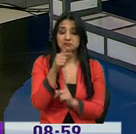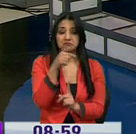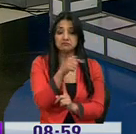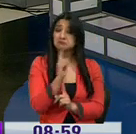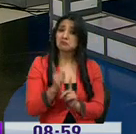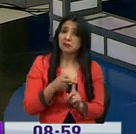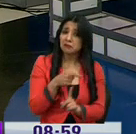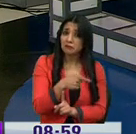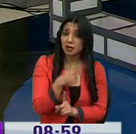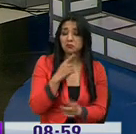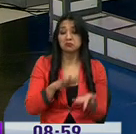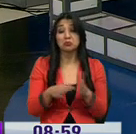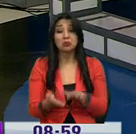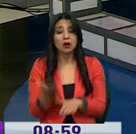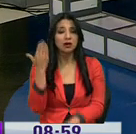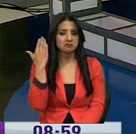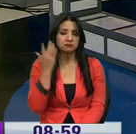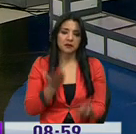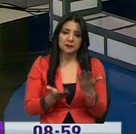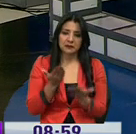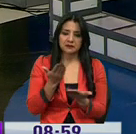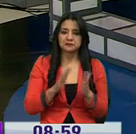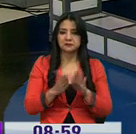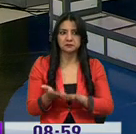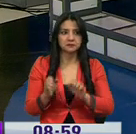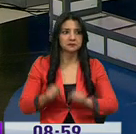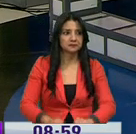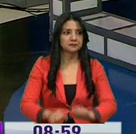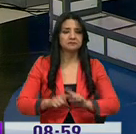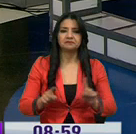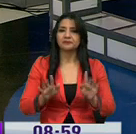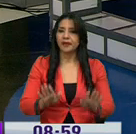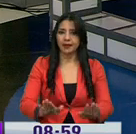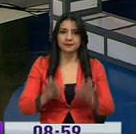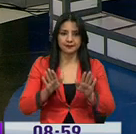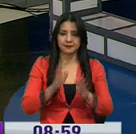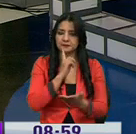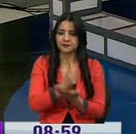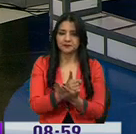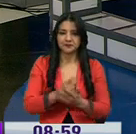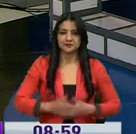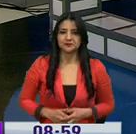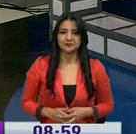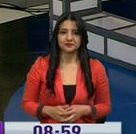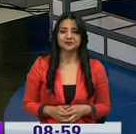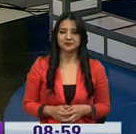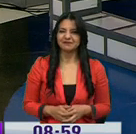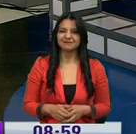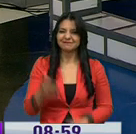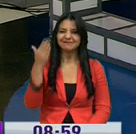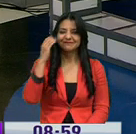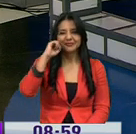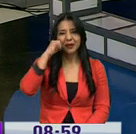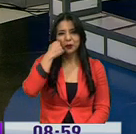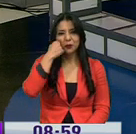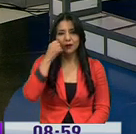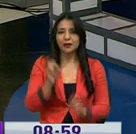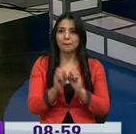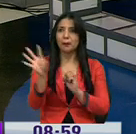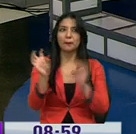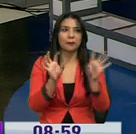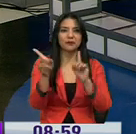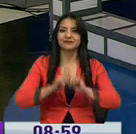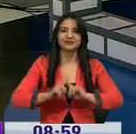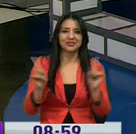primer Batman? Claro. Hace unos meses atrás. Sí, pero esos eran los Batmans. Esos eran los Batmans. El pam, pum, plim, me cuadra plum.